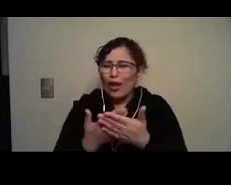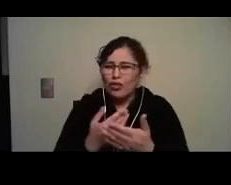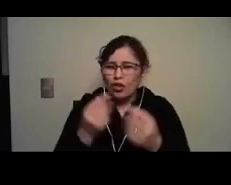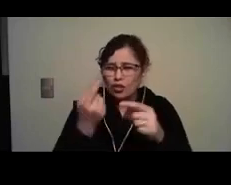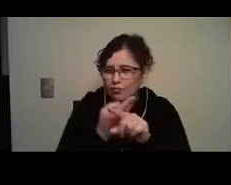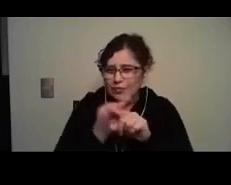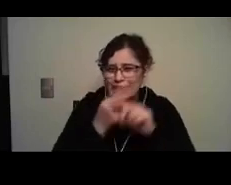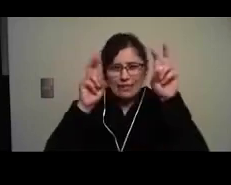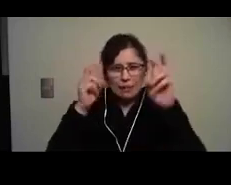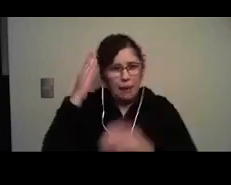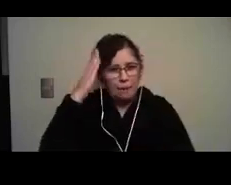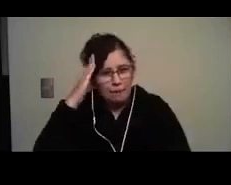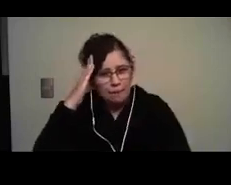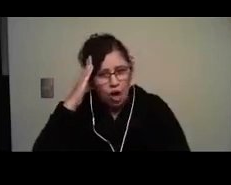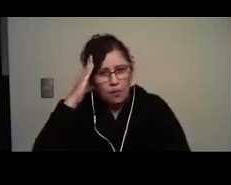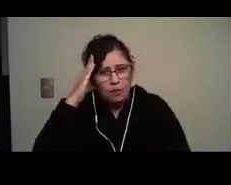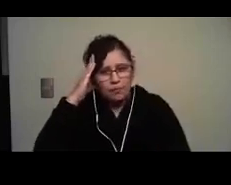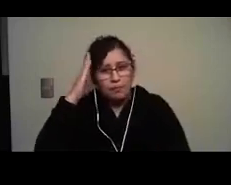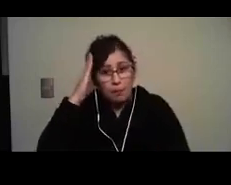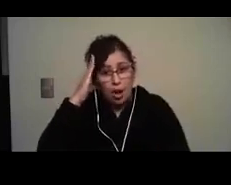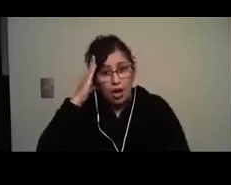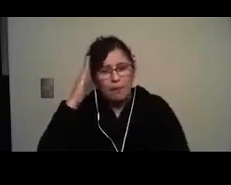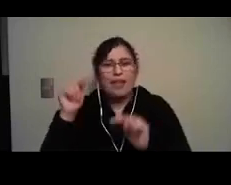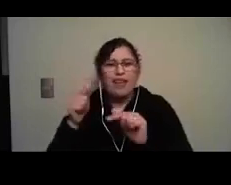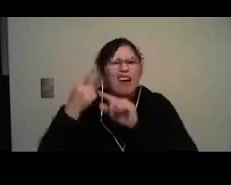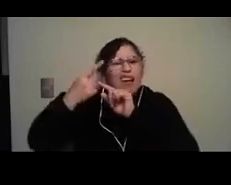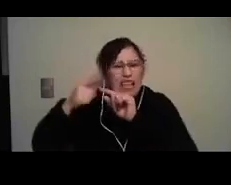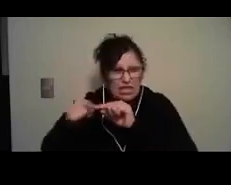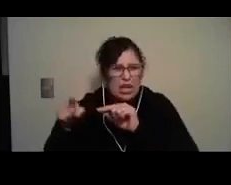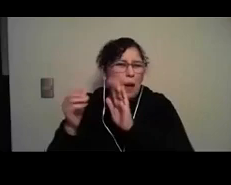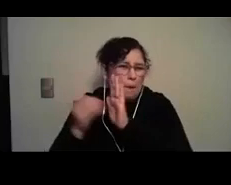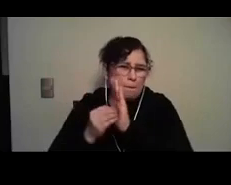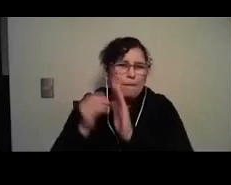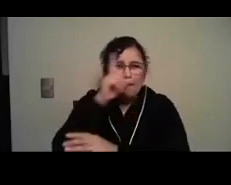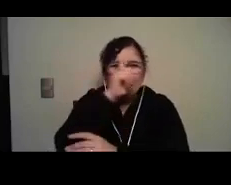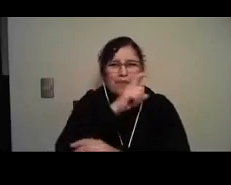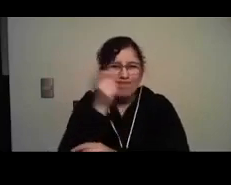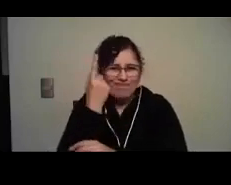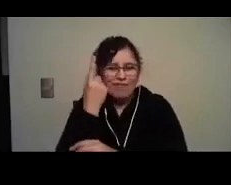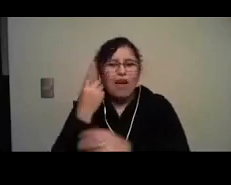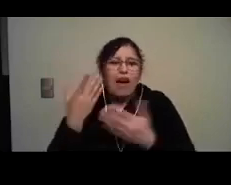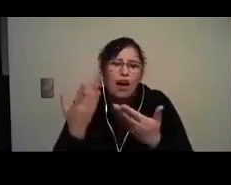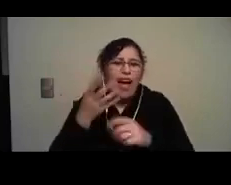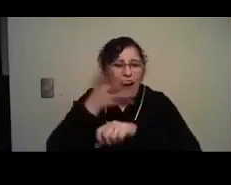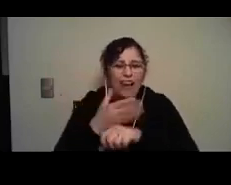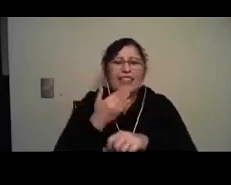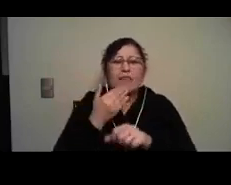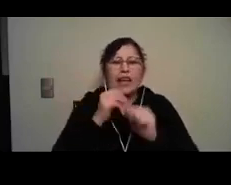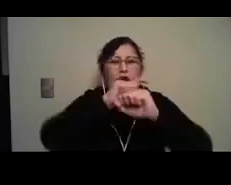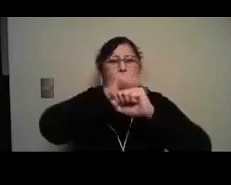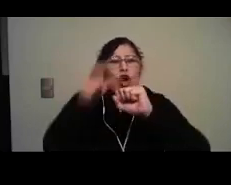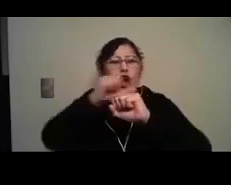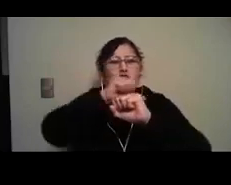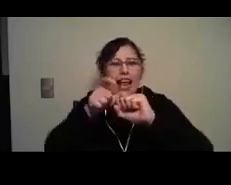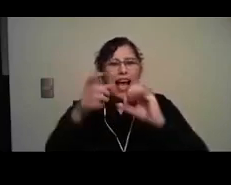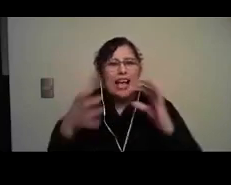un poco más complejo que eso, ya, porque significan muchas más estructuras a nivel cortical, ya, de las cortezas de